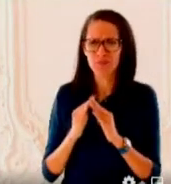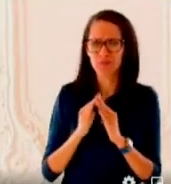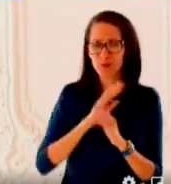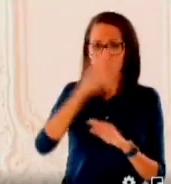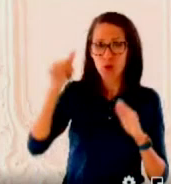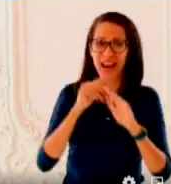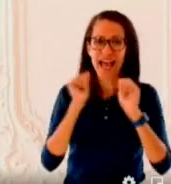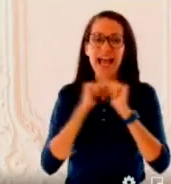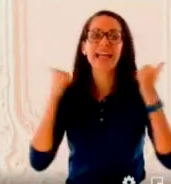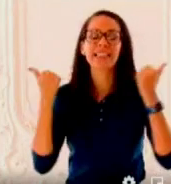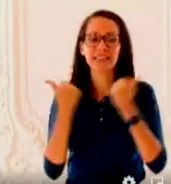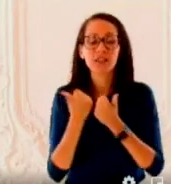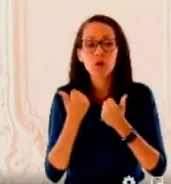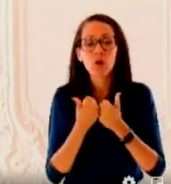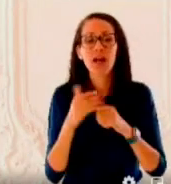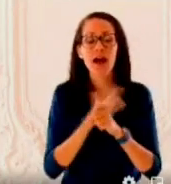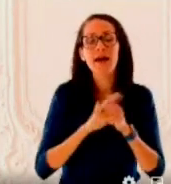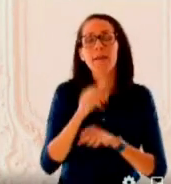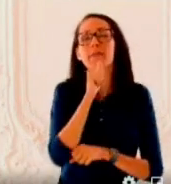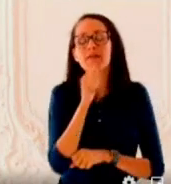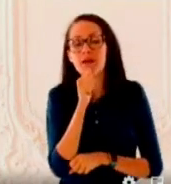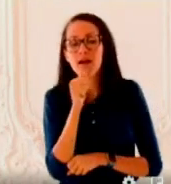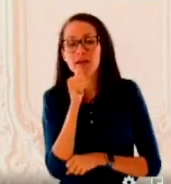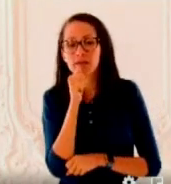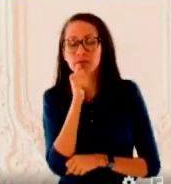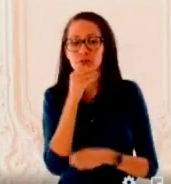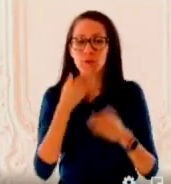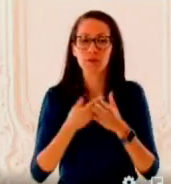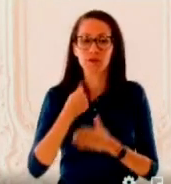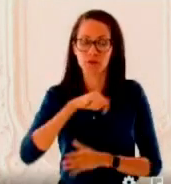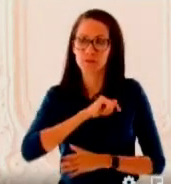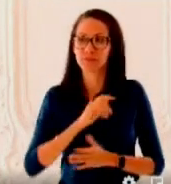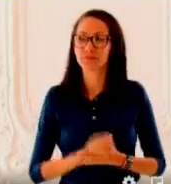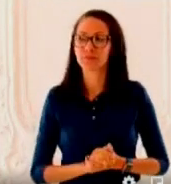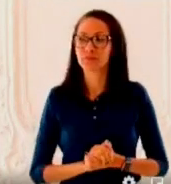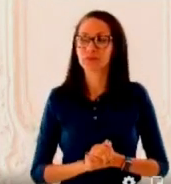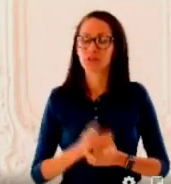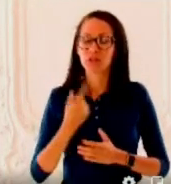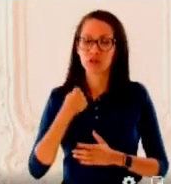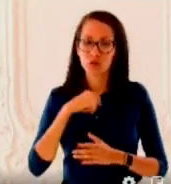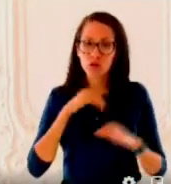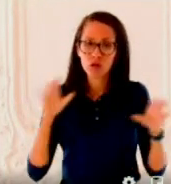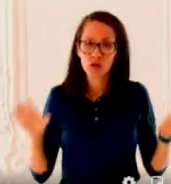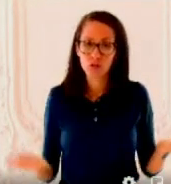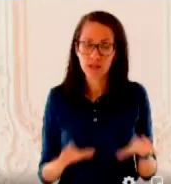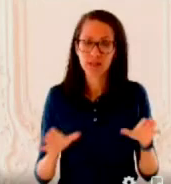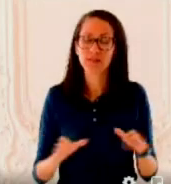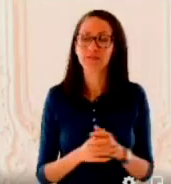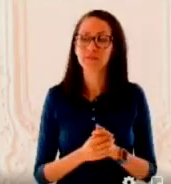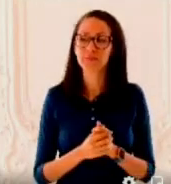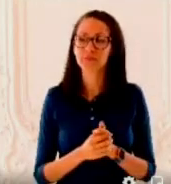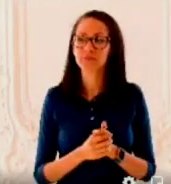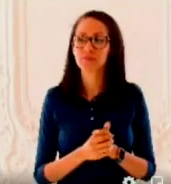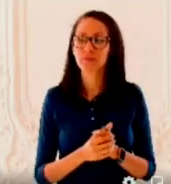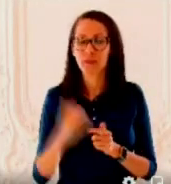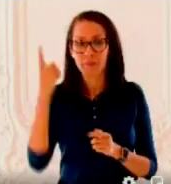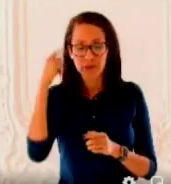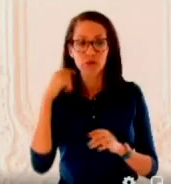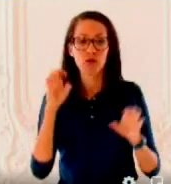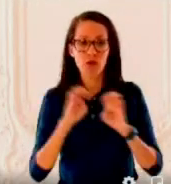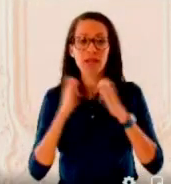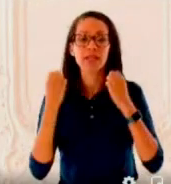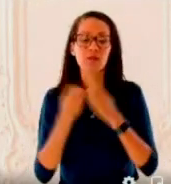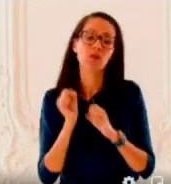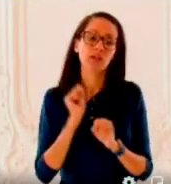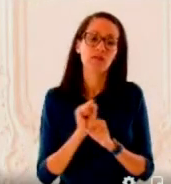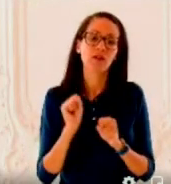agencias, con el sector privado y con las sin fines de lucro. Eso es lo que yo traigo a la mesa y pienso que hay un equipo de trabajo que va a estar